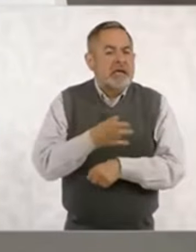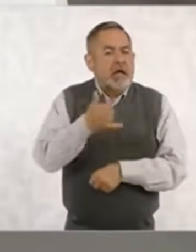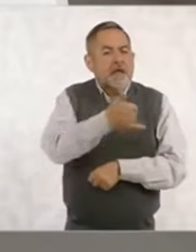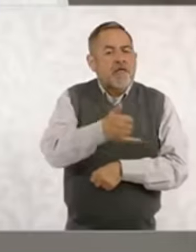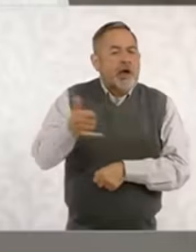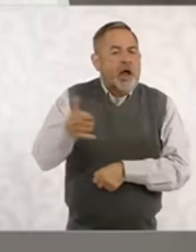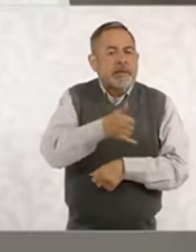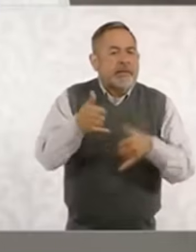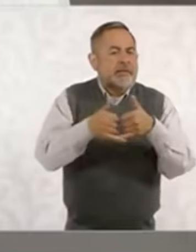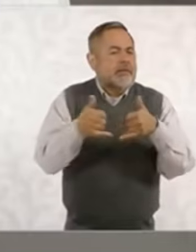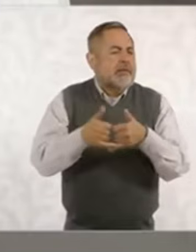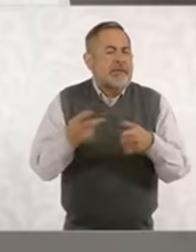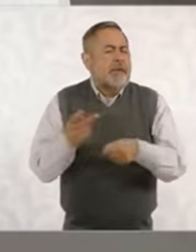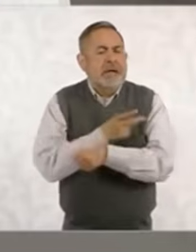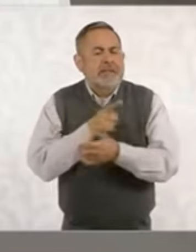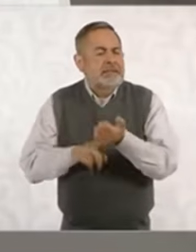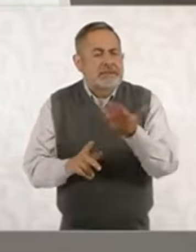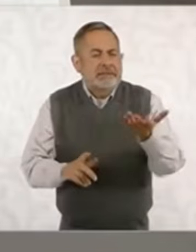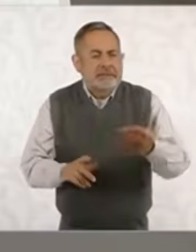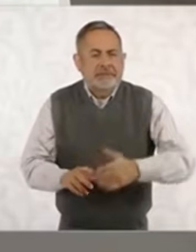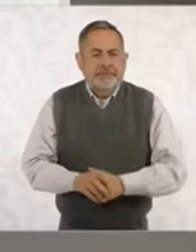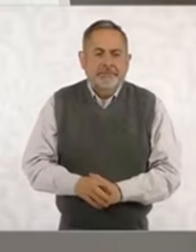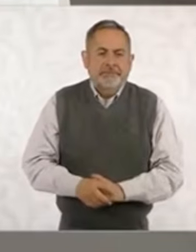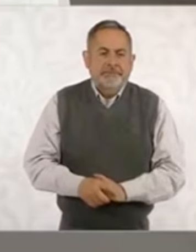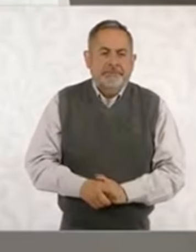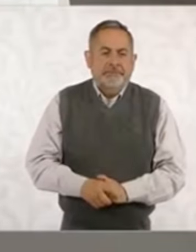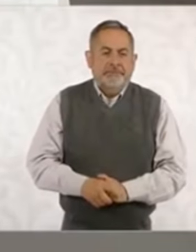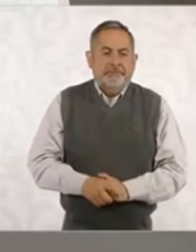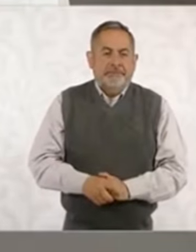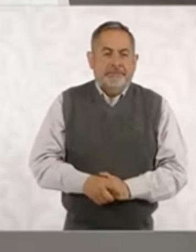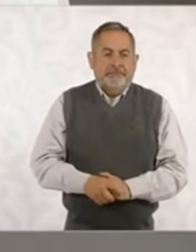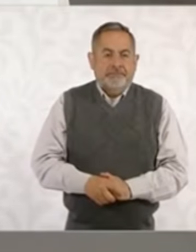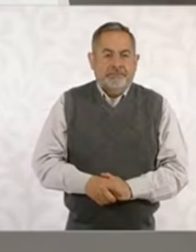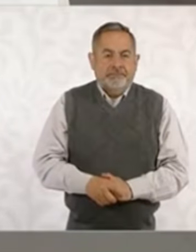Infonavit. La primera, por favor.